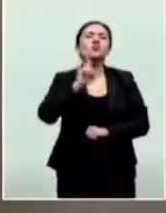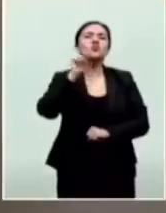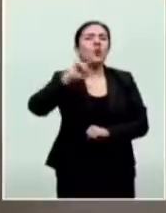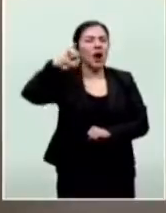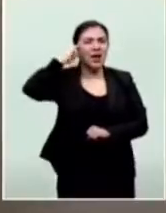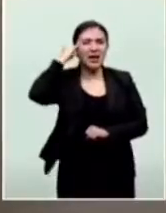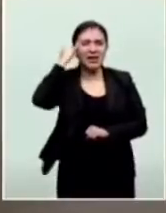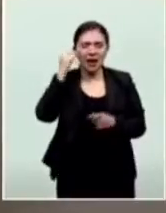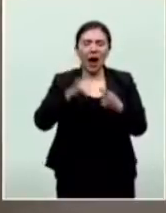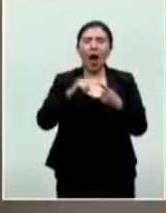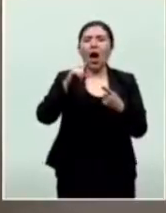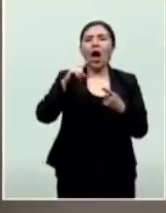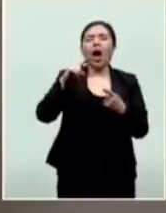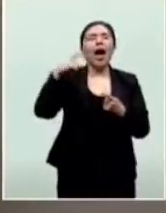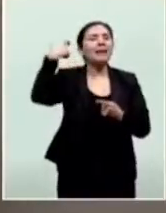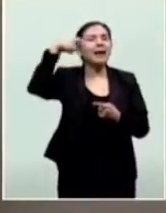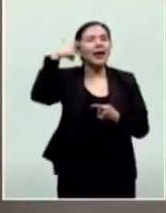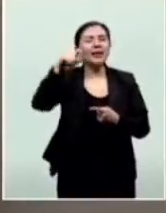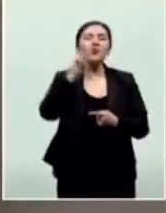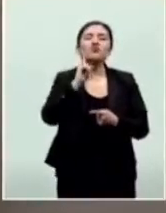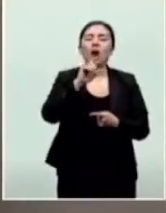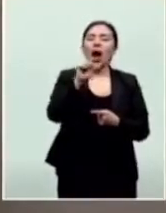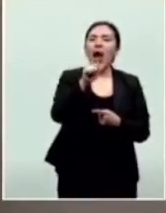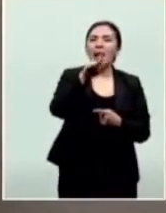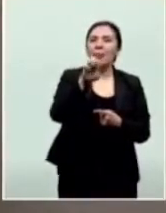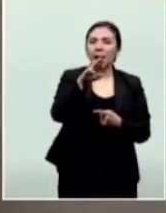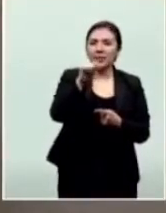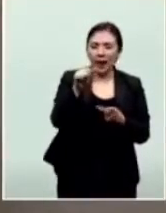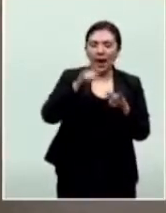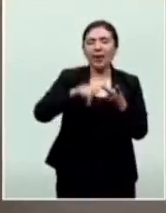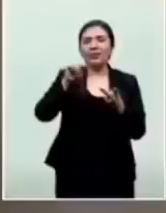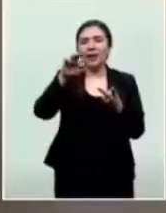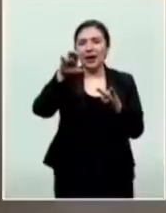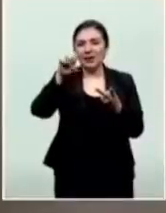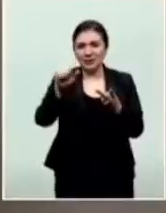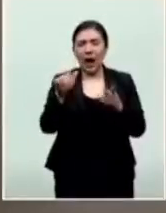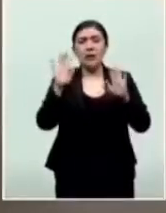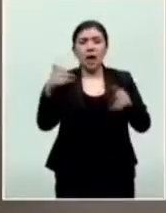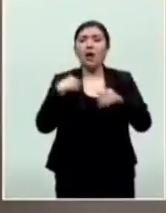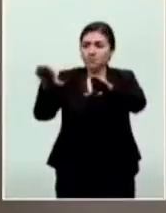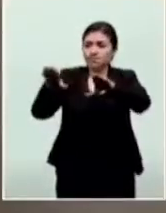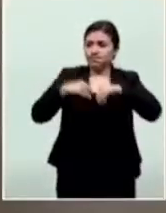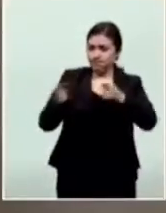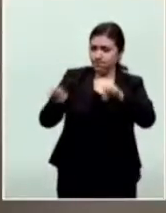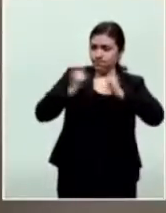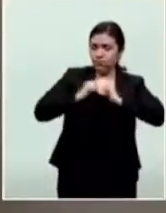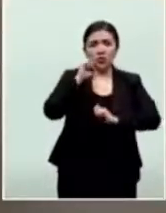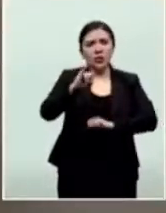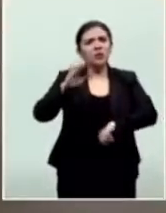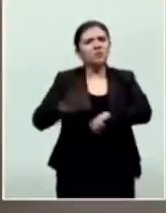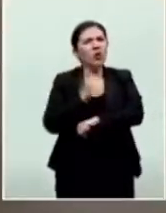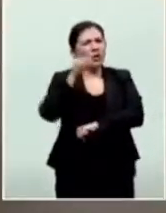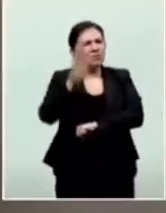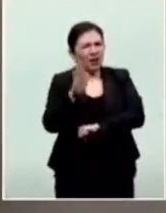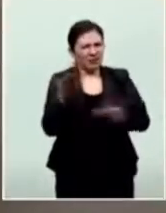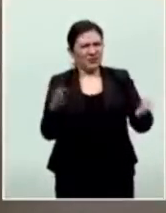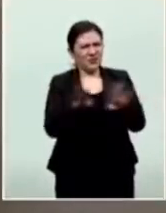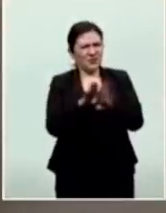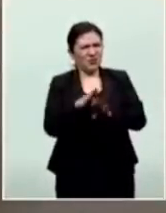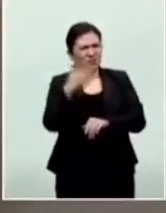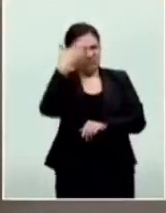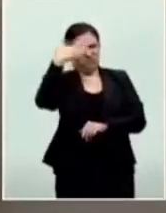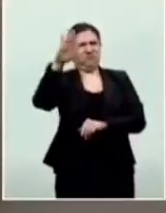otomís Alberta y Teresa de Querétaro, atrajimos una apelación porque parecía absurdo que